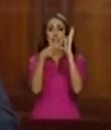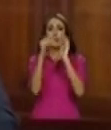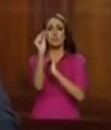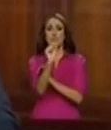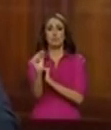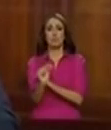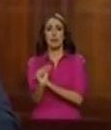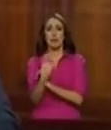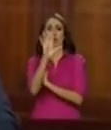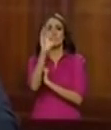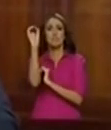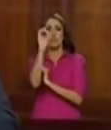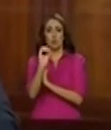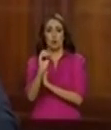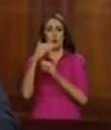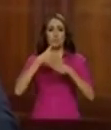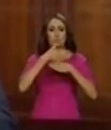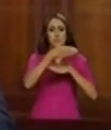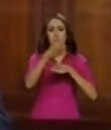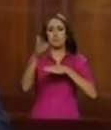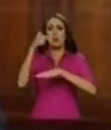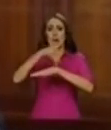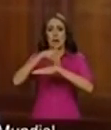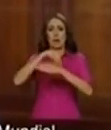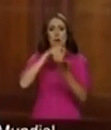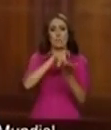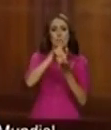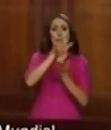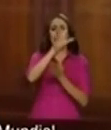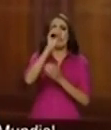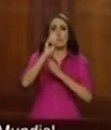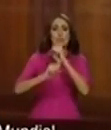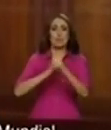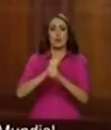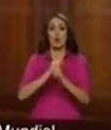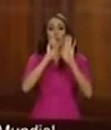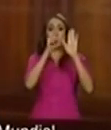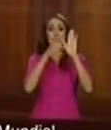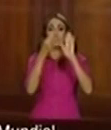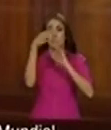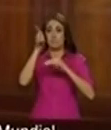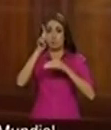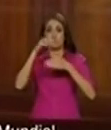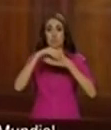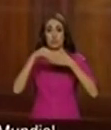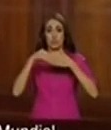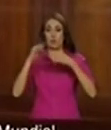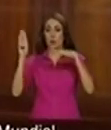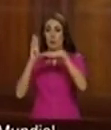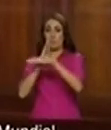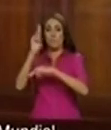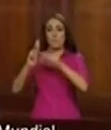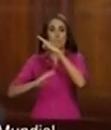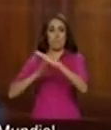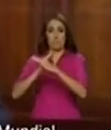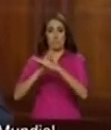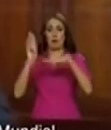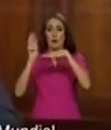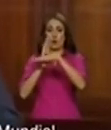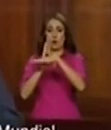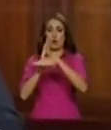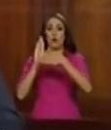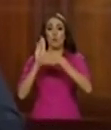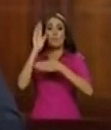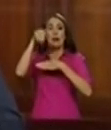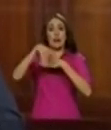el 5% y con plazos de hasta 30 años. 6 mil millones de ellos son el respaldo del Banco Mundial, del Banco Interamericano de